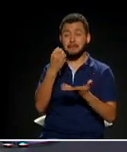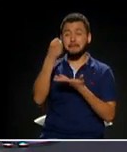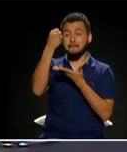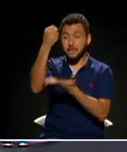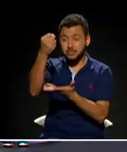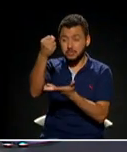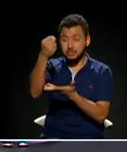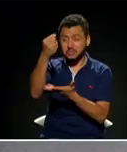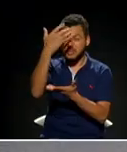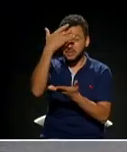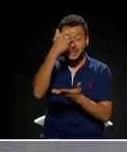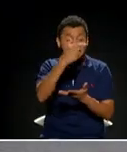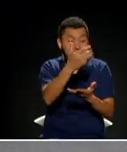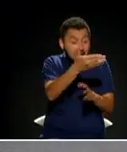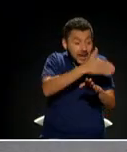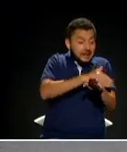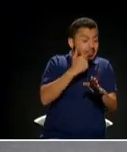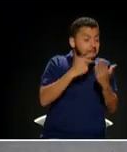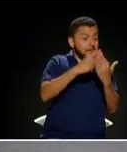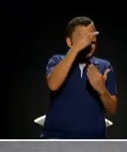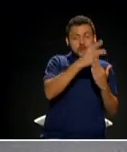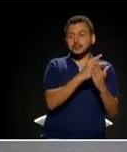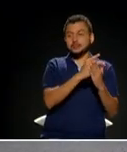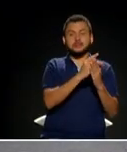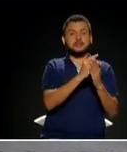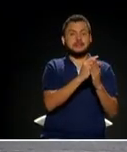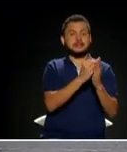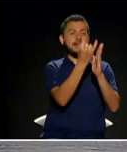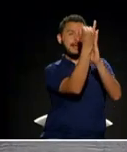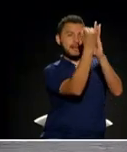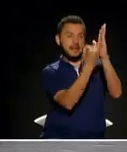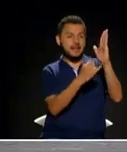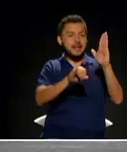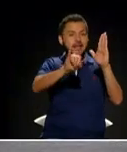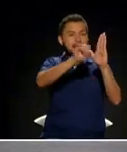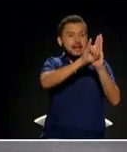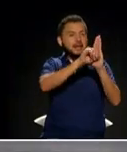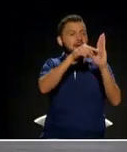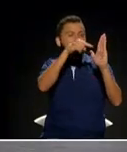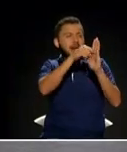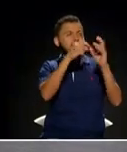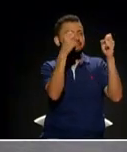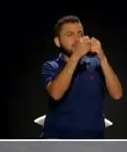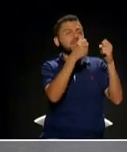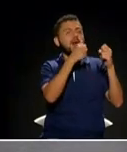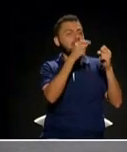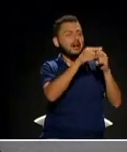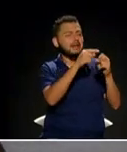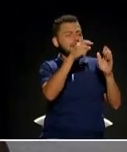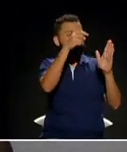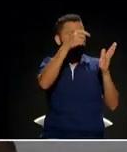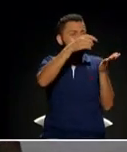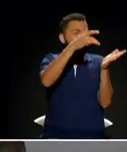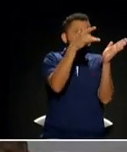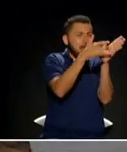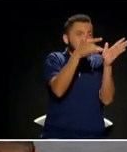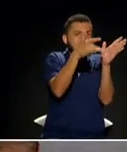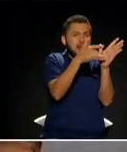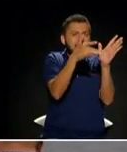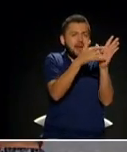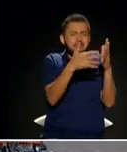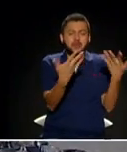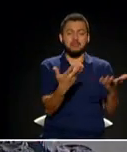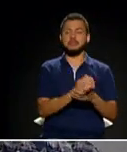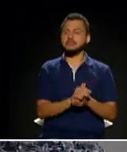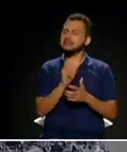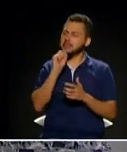ritual seguimos entonces con candidato víctor correa bueno medellín también fue golpeado por el conflicto armado en colombia